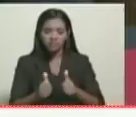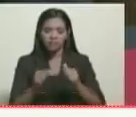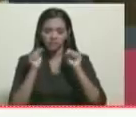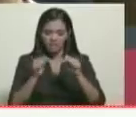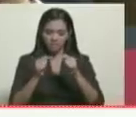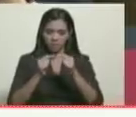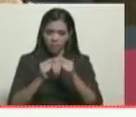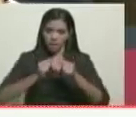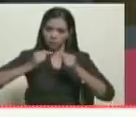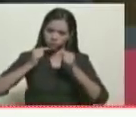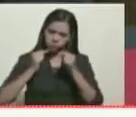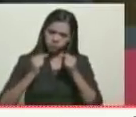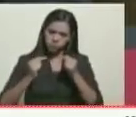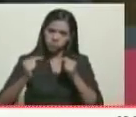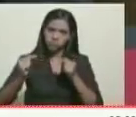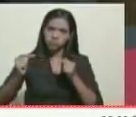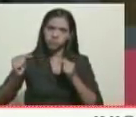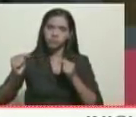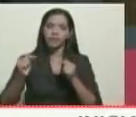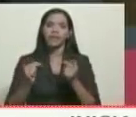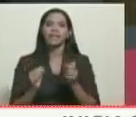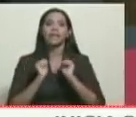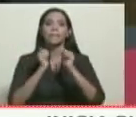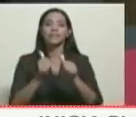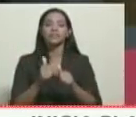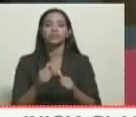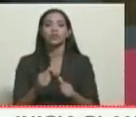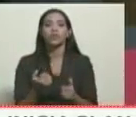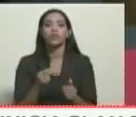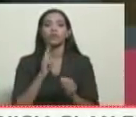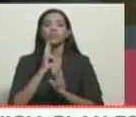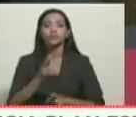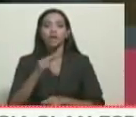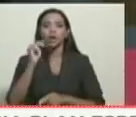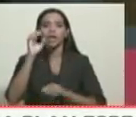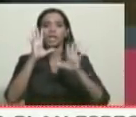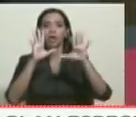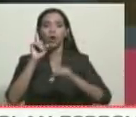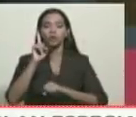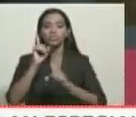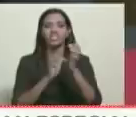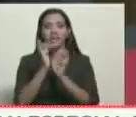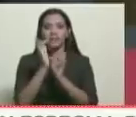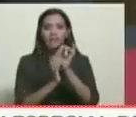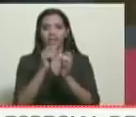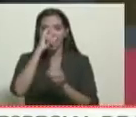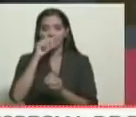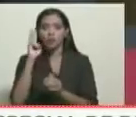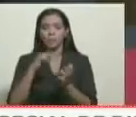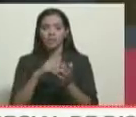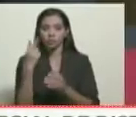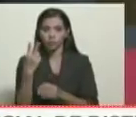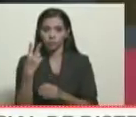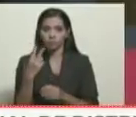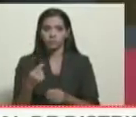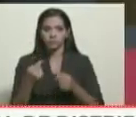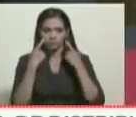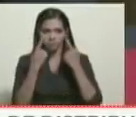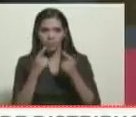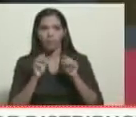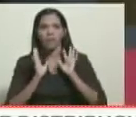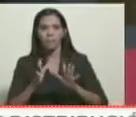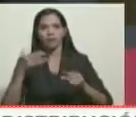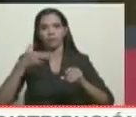tuvo un primer resultado el 11 de abril del año 2002, ¿verdad? Y a partir de ahí, bueno, mira, vimos el paro